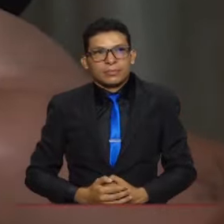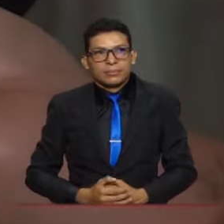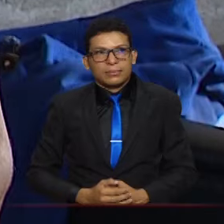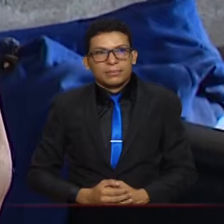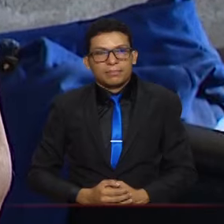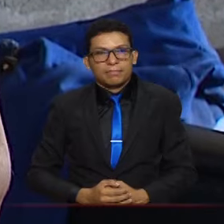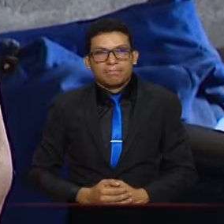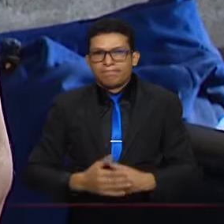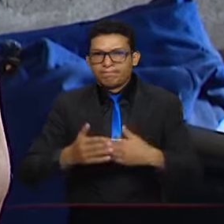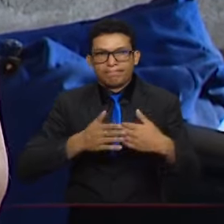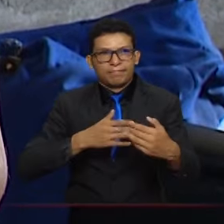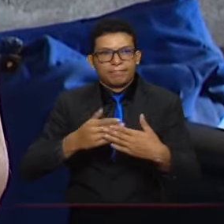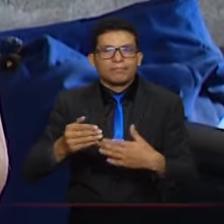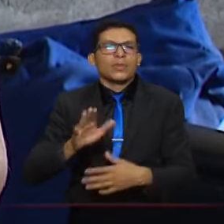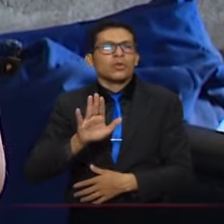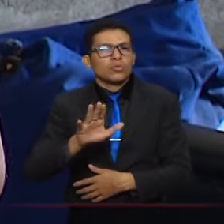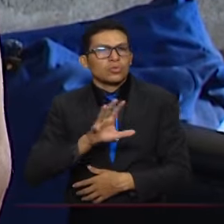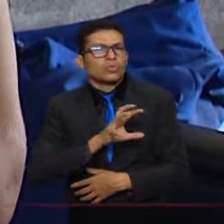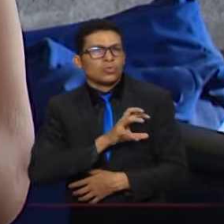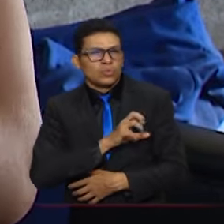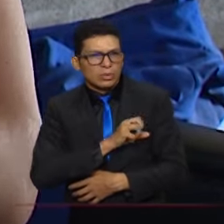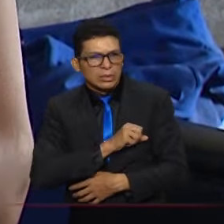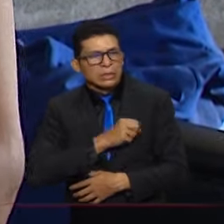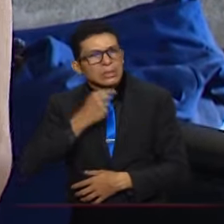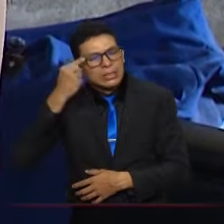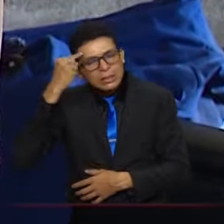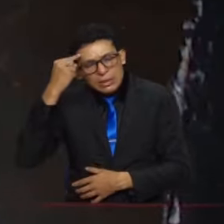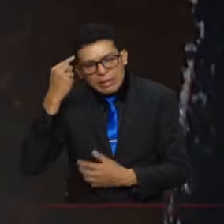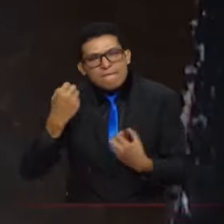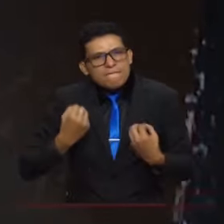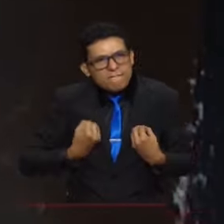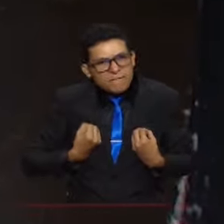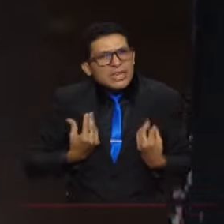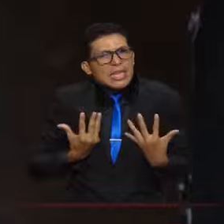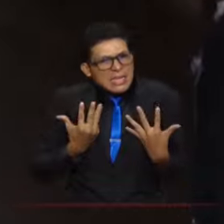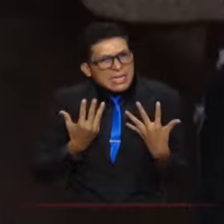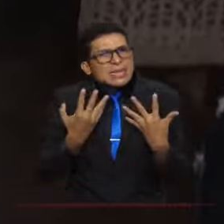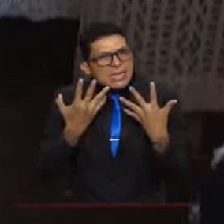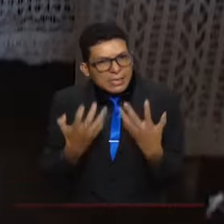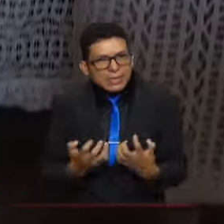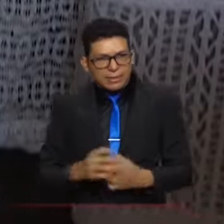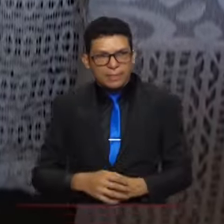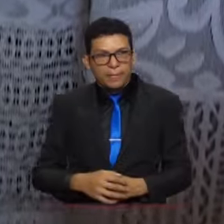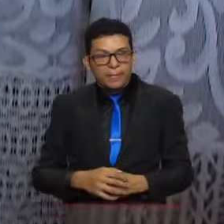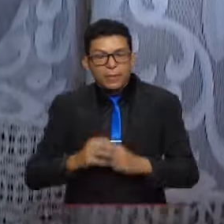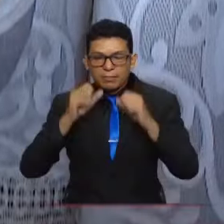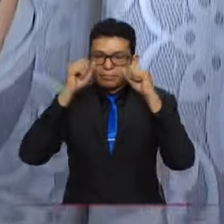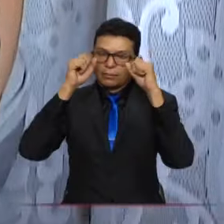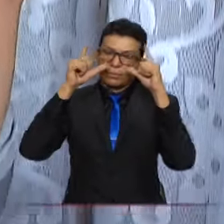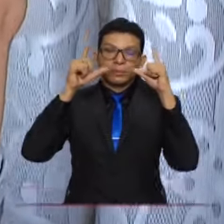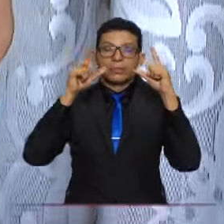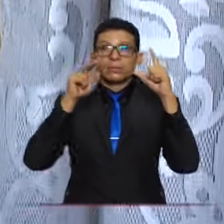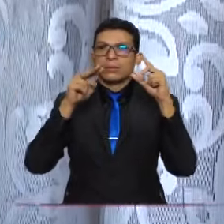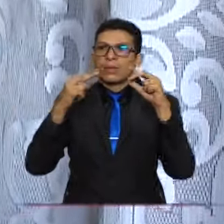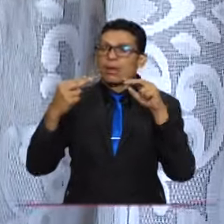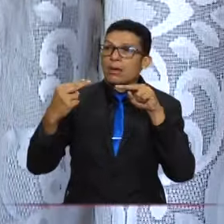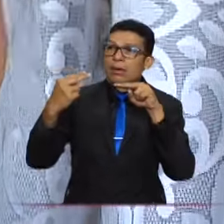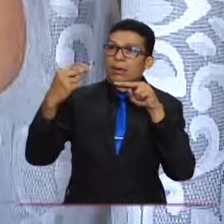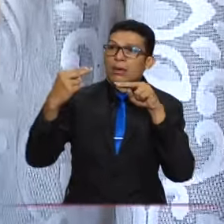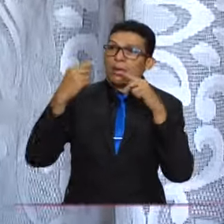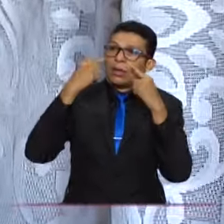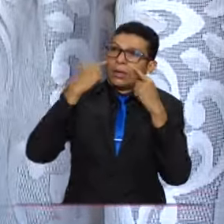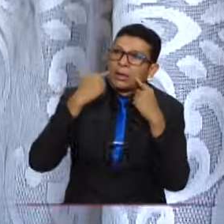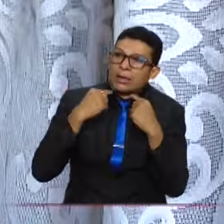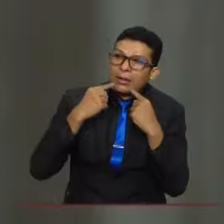A pesar de ese doloroso pronóstico, se aferraba a la vida. Cuando él despertó, él me miró y se agarró a